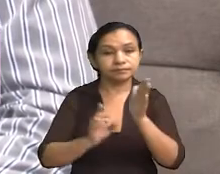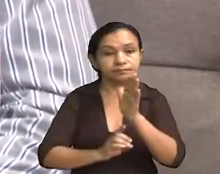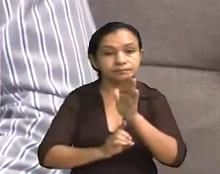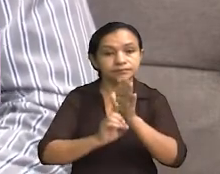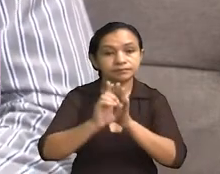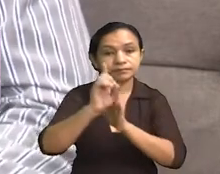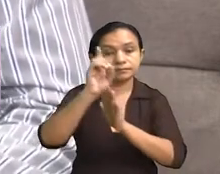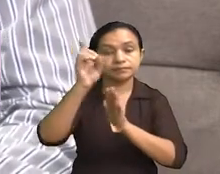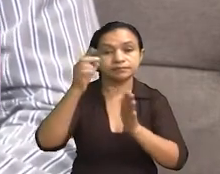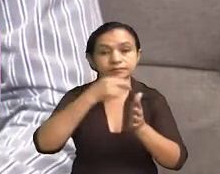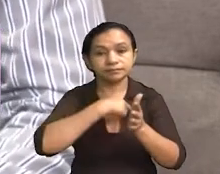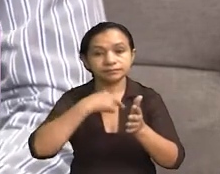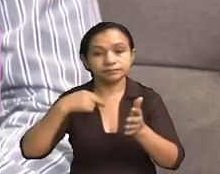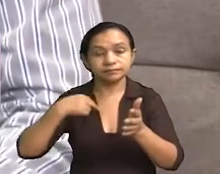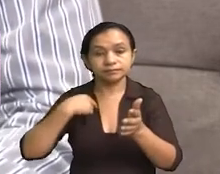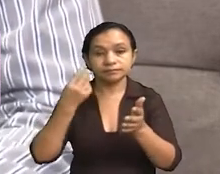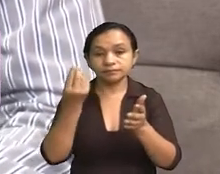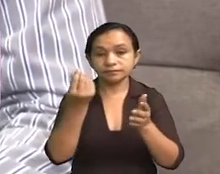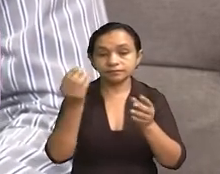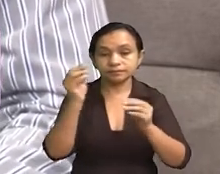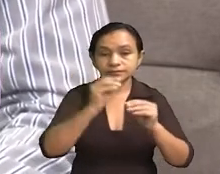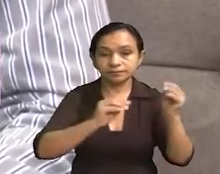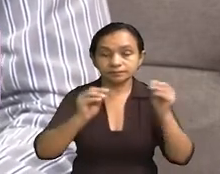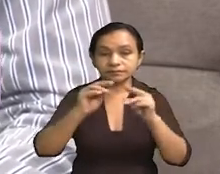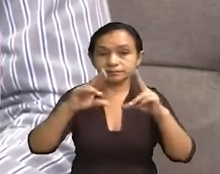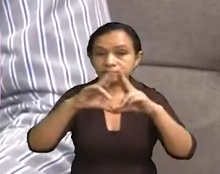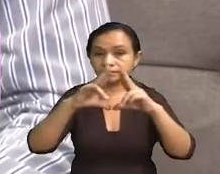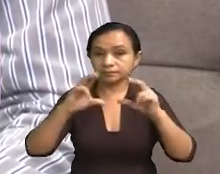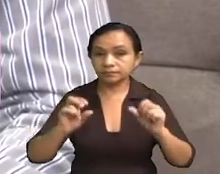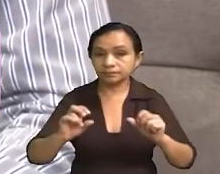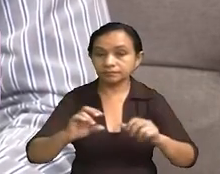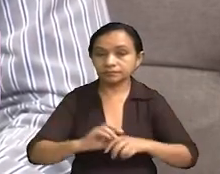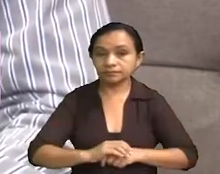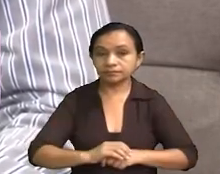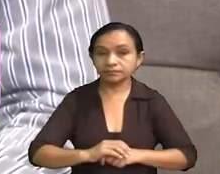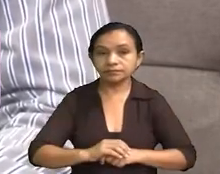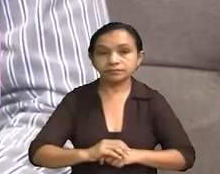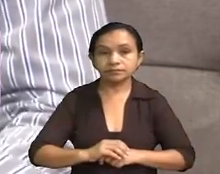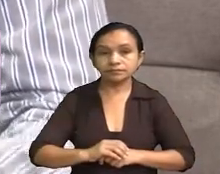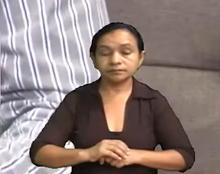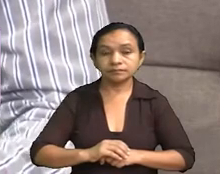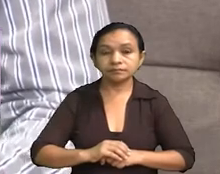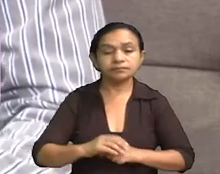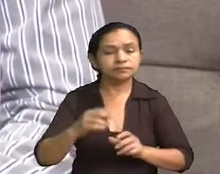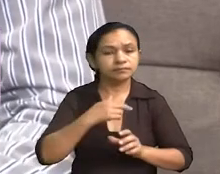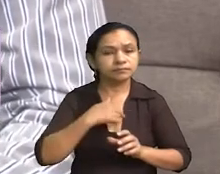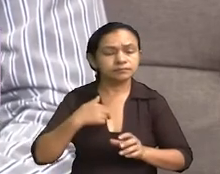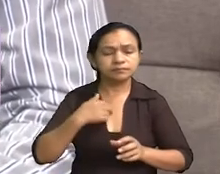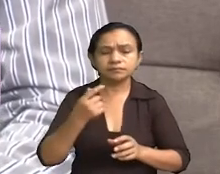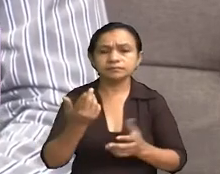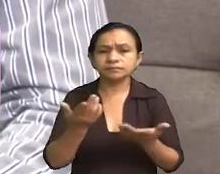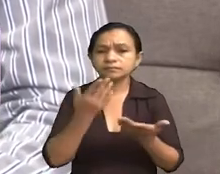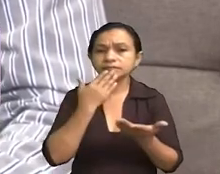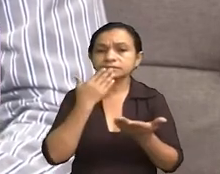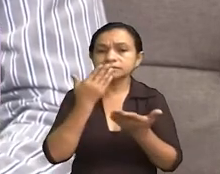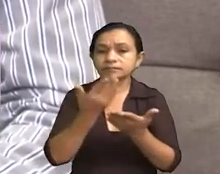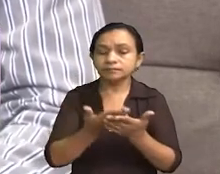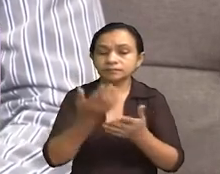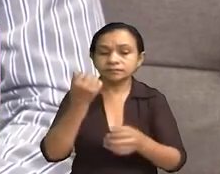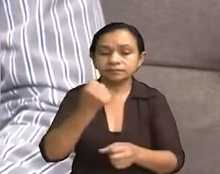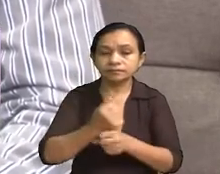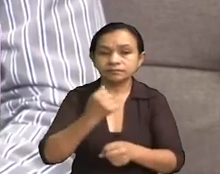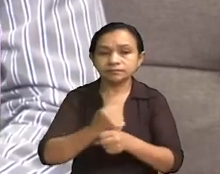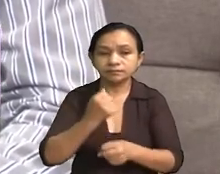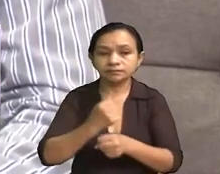desarrollando, desenvolviéndose en nuestra economía nacional, y esto ha sido gracias al trabajo